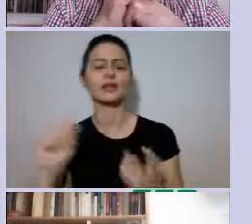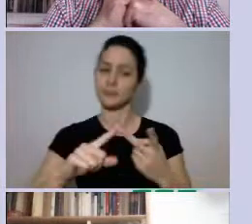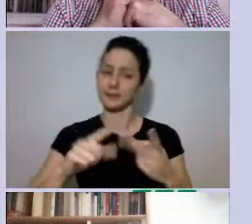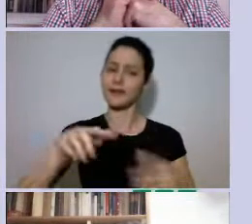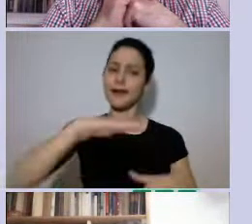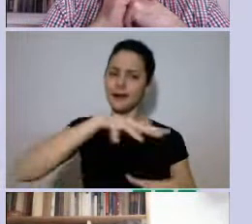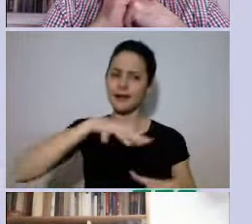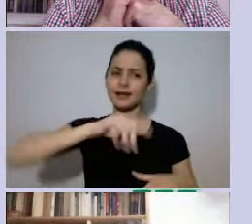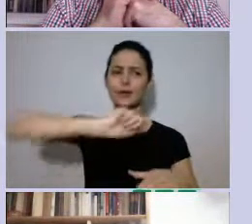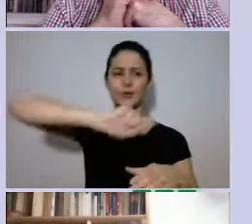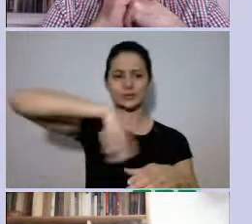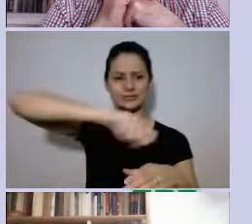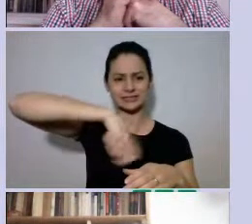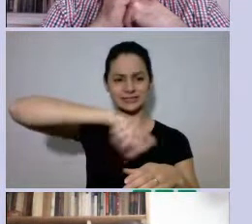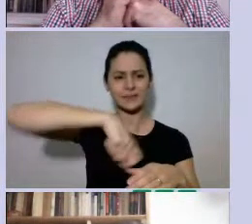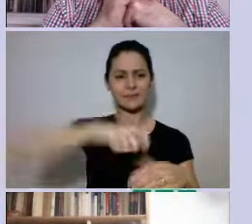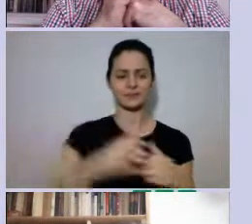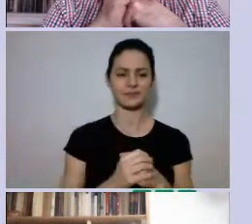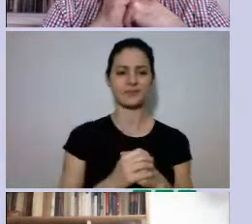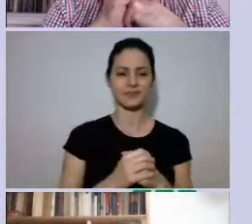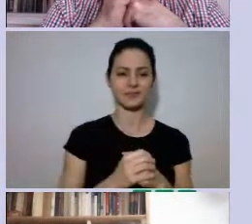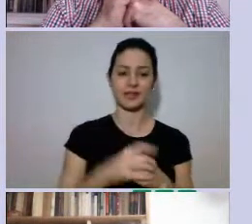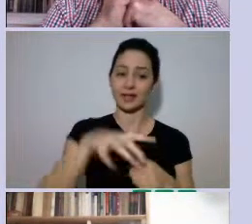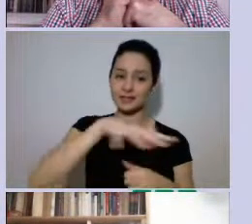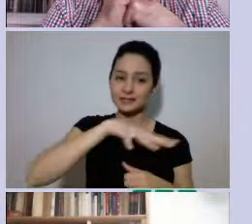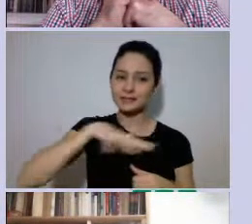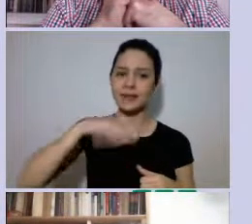¿no? Y en este espacio de las